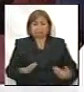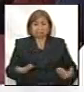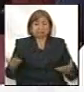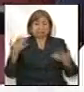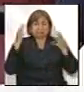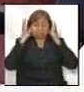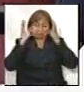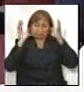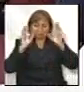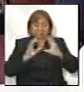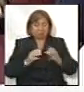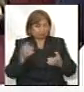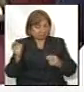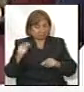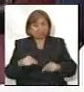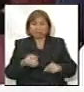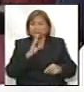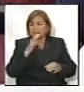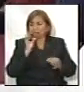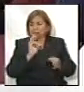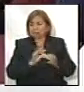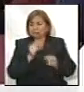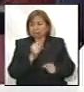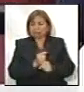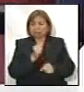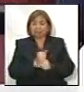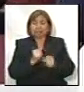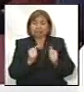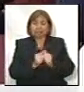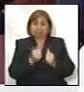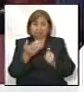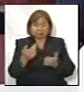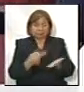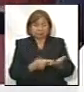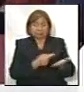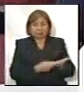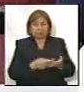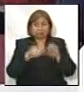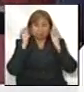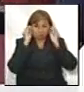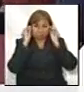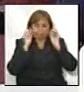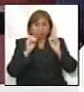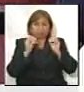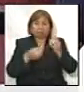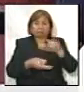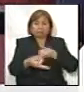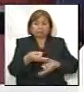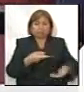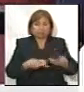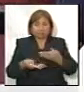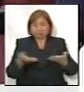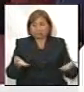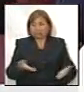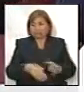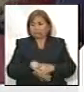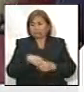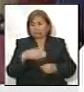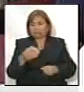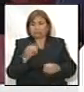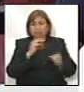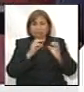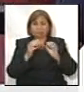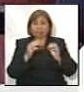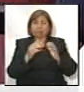todos de acuerdo, que venga, magnífico, y trabajamos con él, debatimos con ellos, opiniones, ida y vuelta, hacerlo acá en vez de hacerlo a través de los medios de